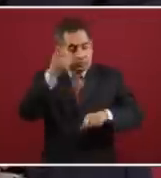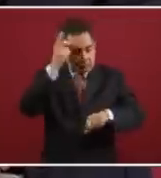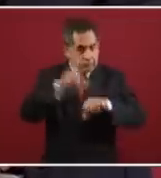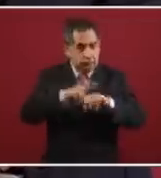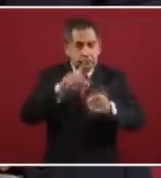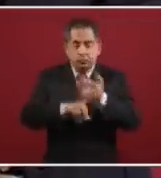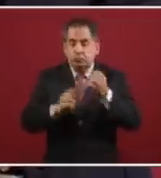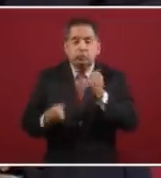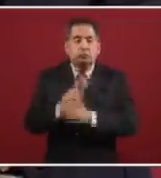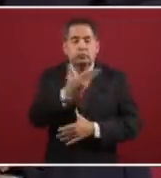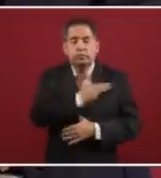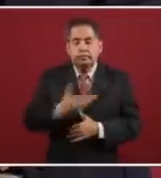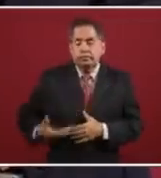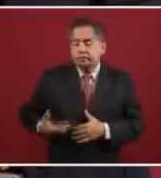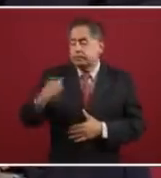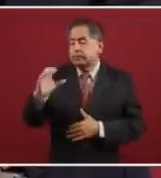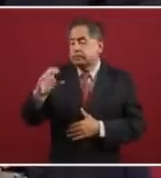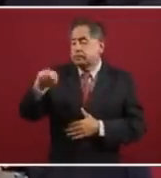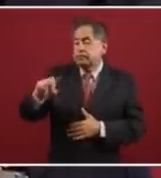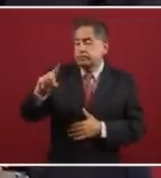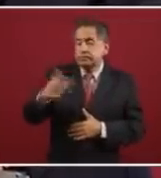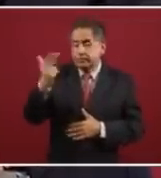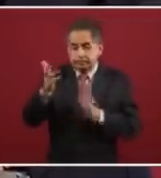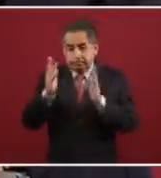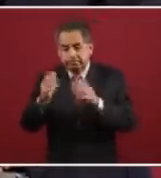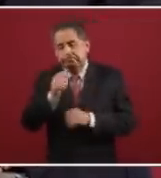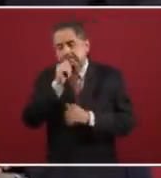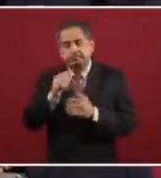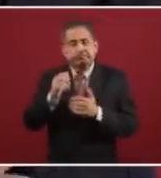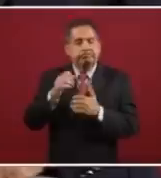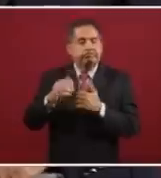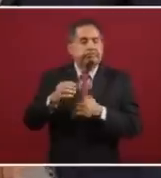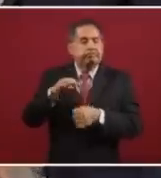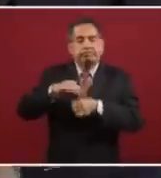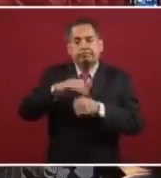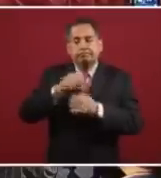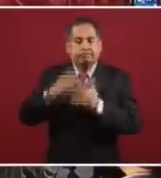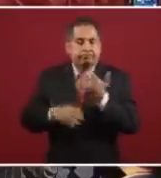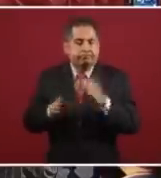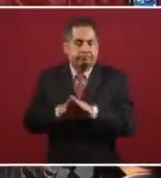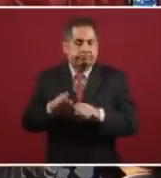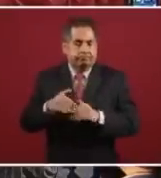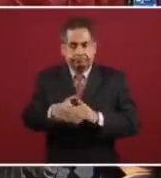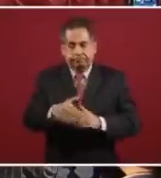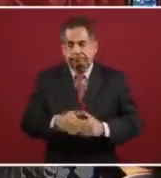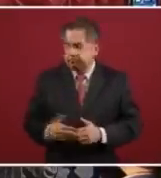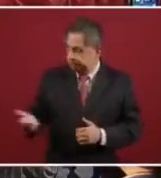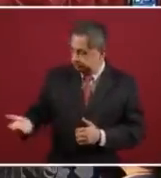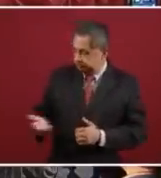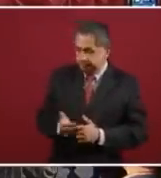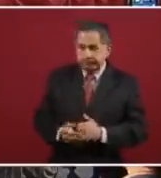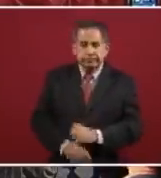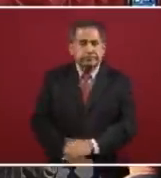del nuevo presidente, perdón, para la Comisión Nacional de Derechos Humanos. Alejandro, por favor.